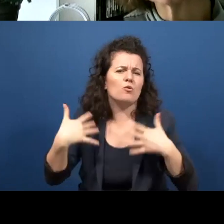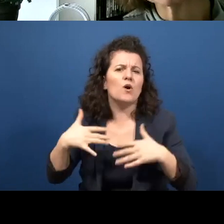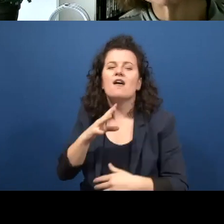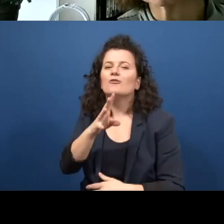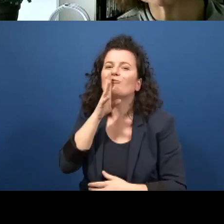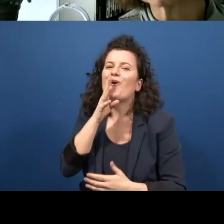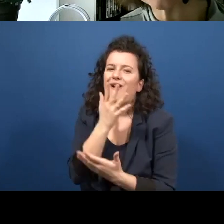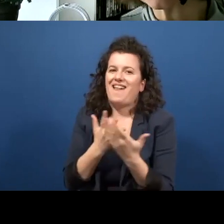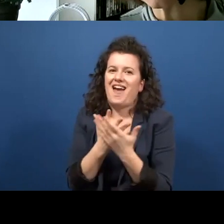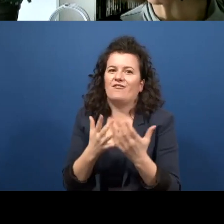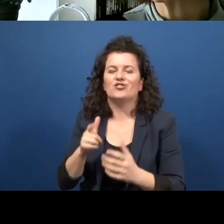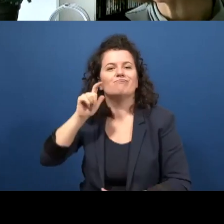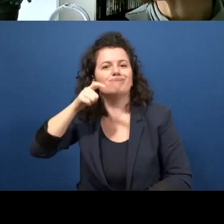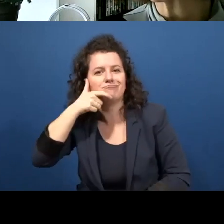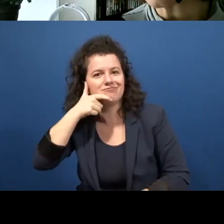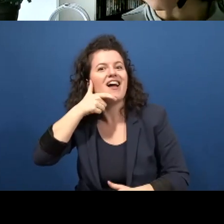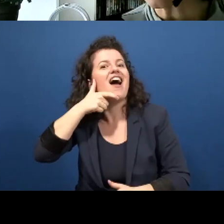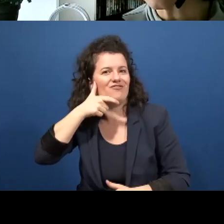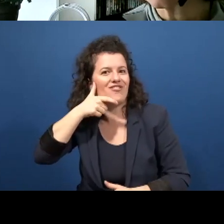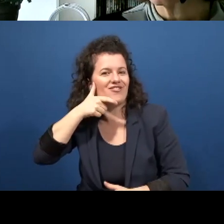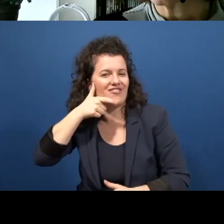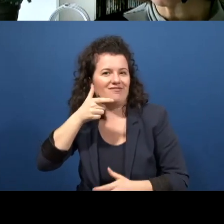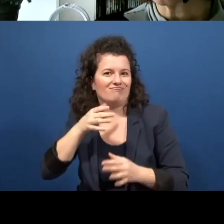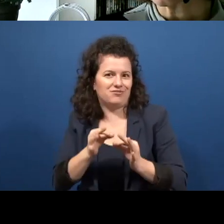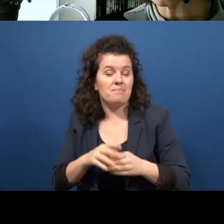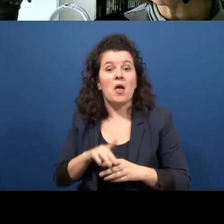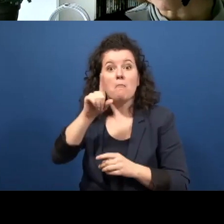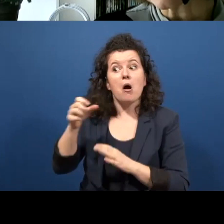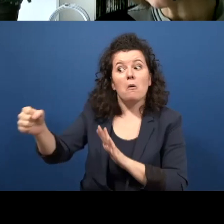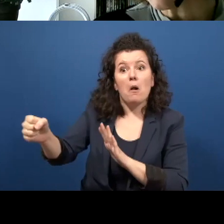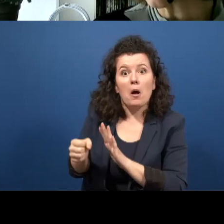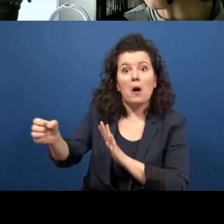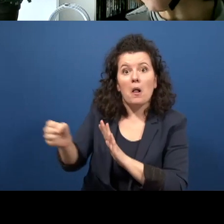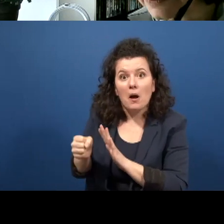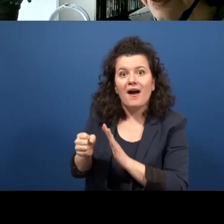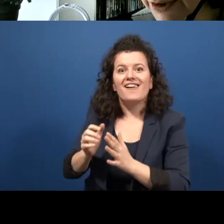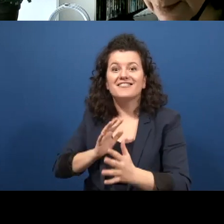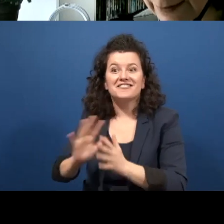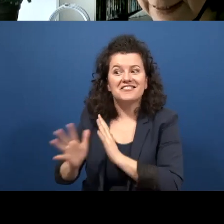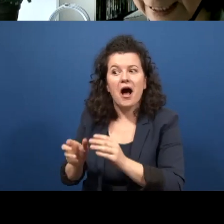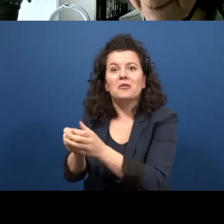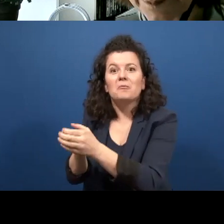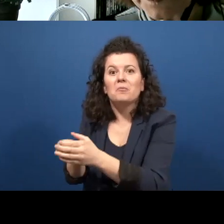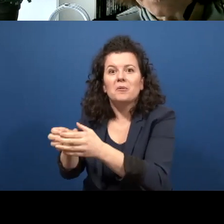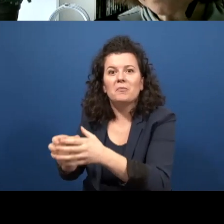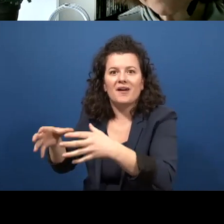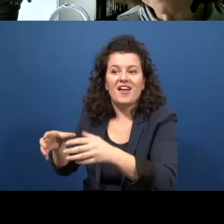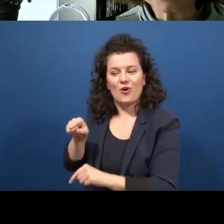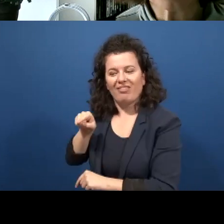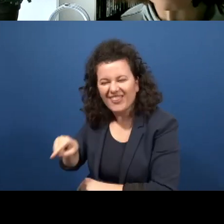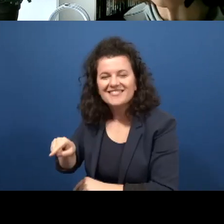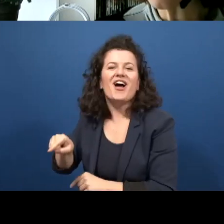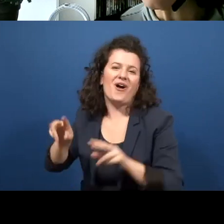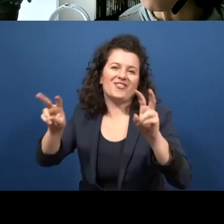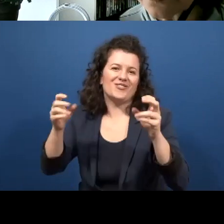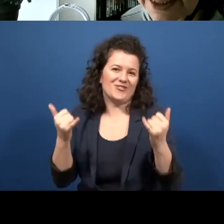para intérpretes de conferencias de lenguas habladas, pero también para intérpretes de lengua